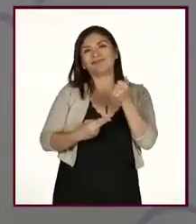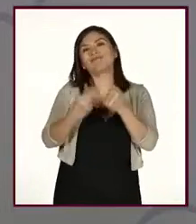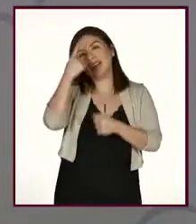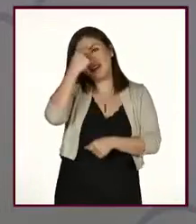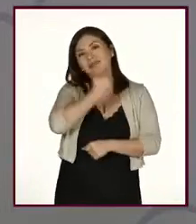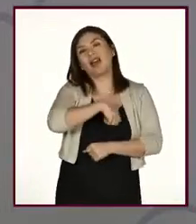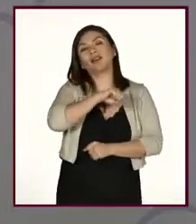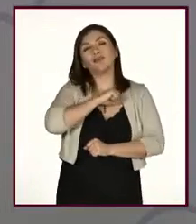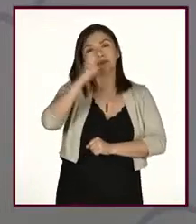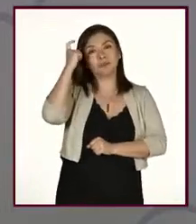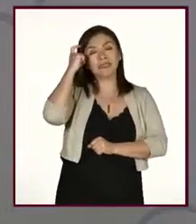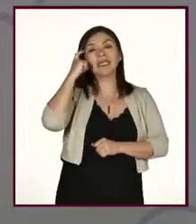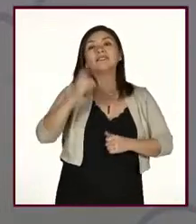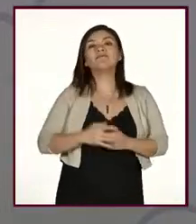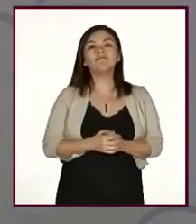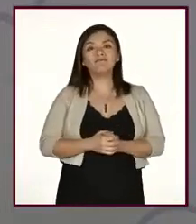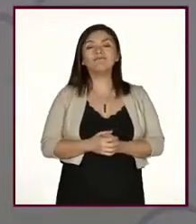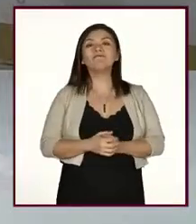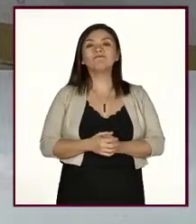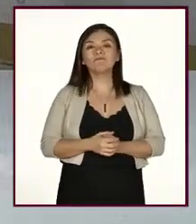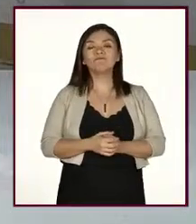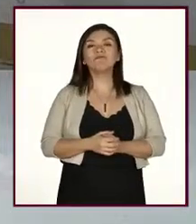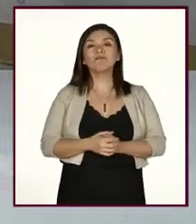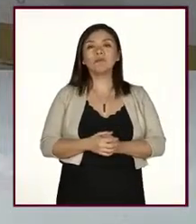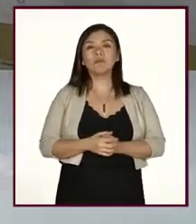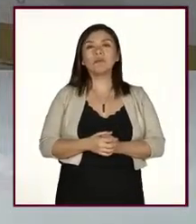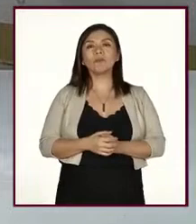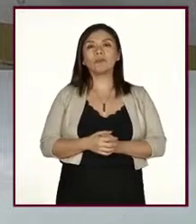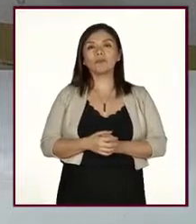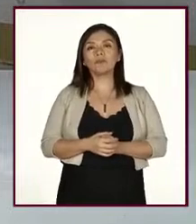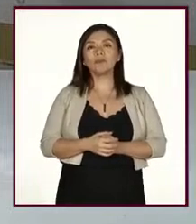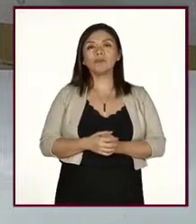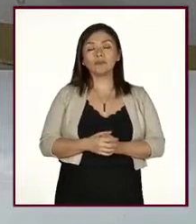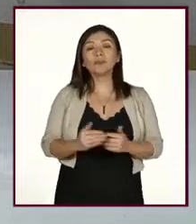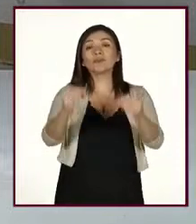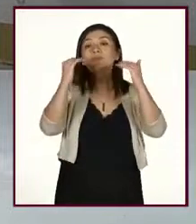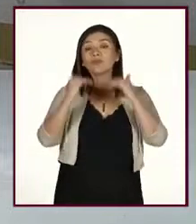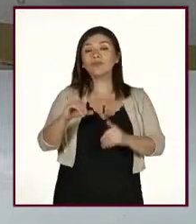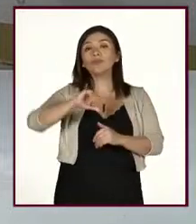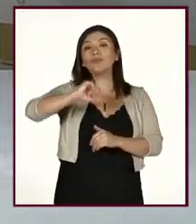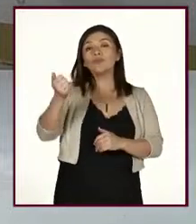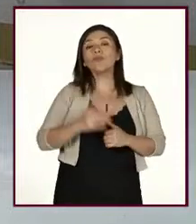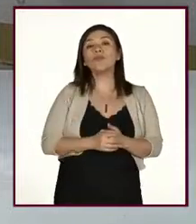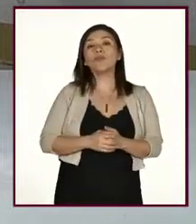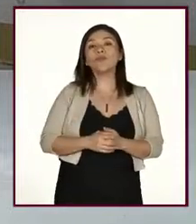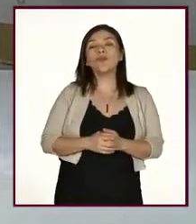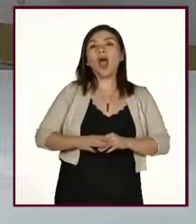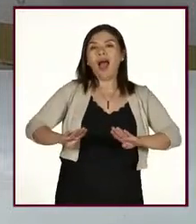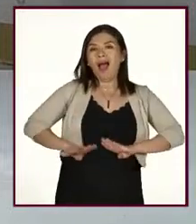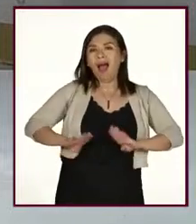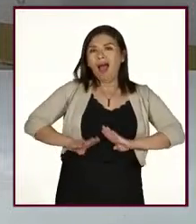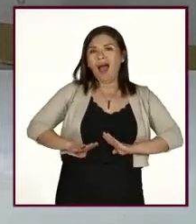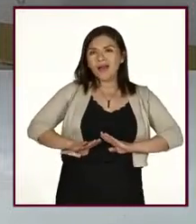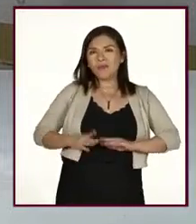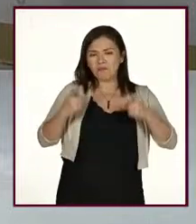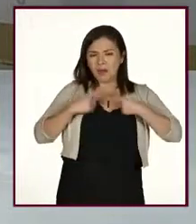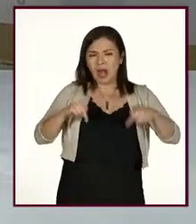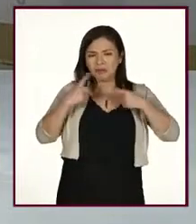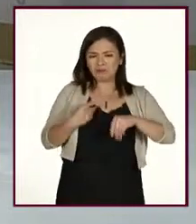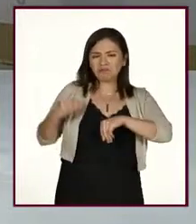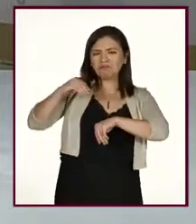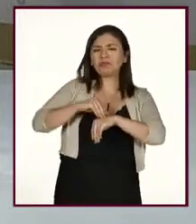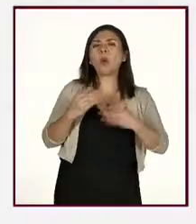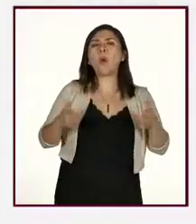mental. ¿Sí? Muy bien. Y bueno, pasando a las otras manifestaciones a nivel de las conductas, dentro de